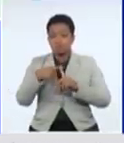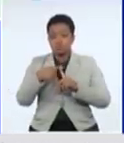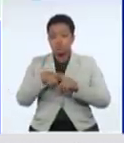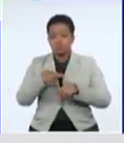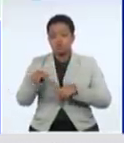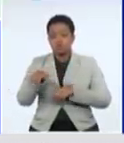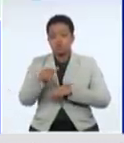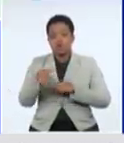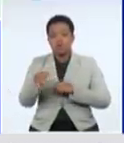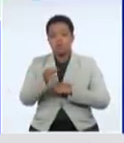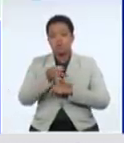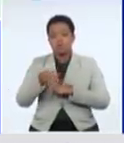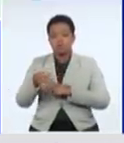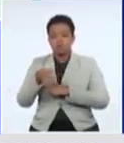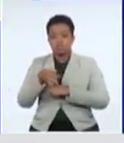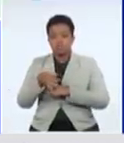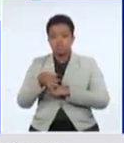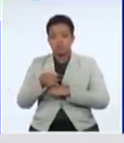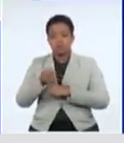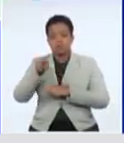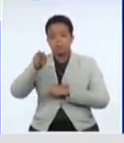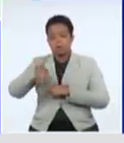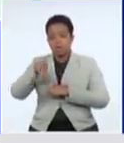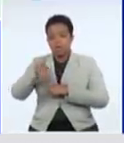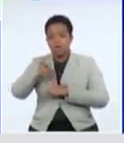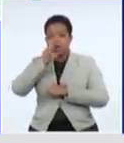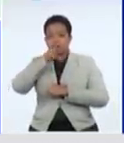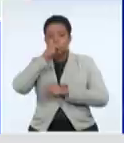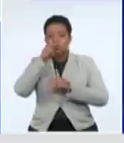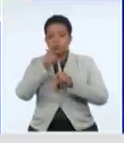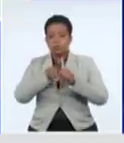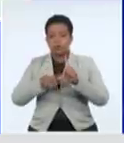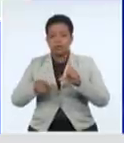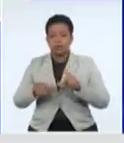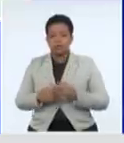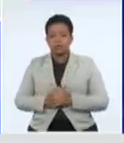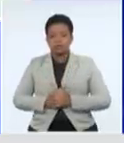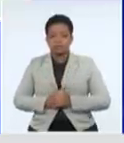los municipios de Marianao, Cotorro y Regla.